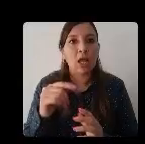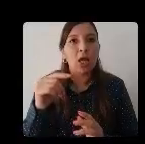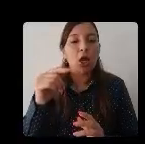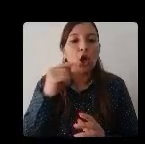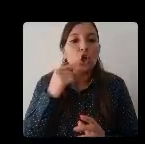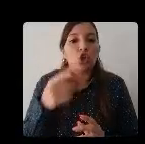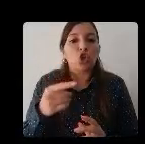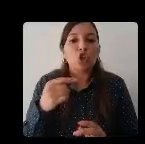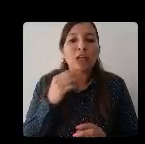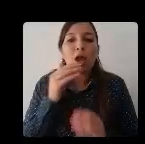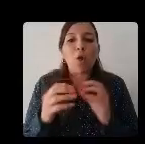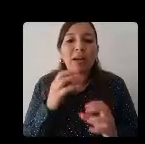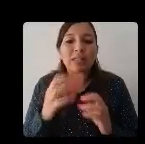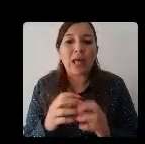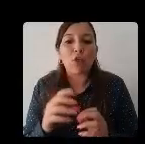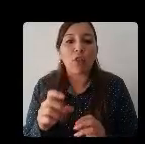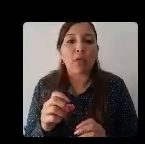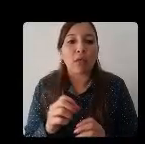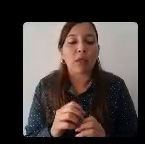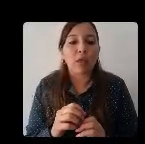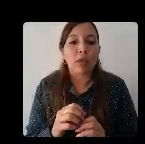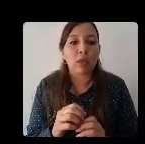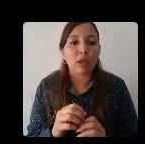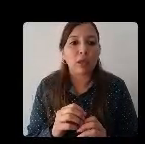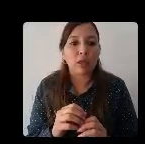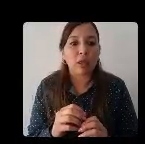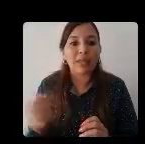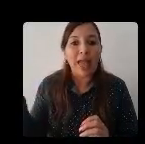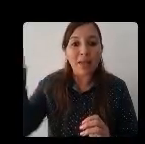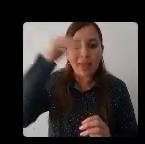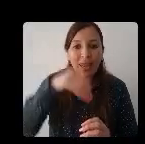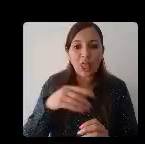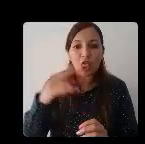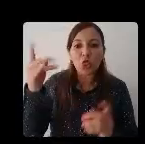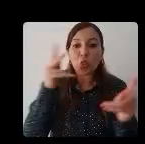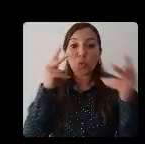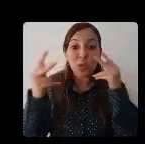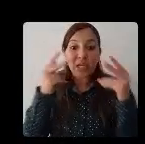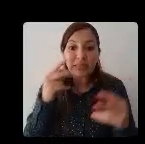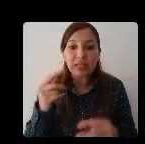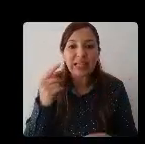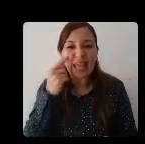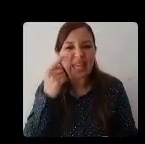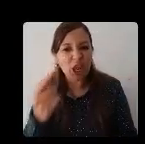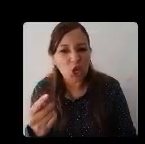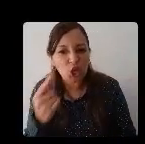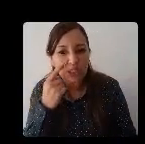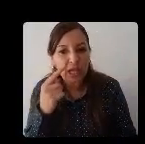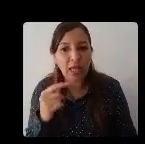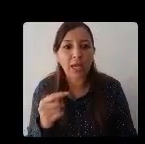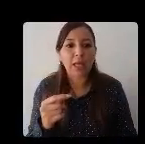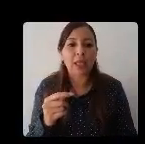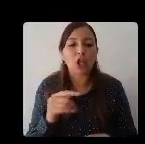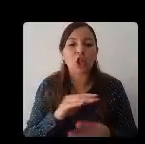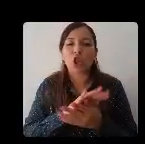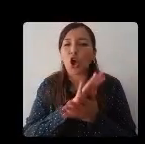van asociándose poco a poco, de acuerdo a lo que nos comentas y que ha sido un proceso largo porque ya son casi 10